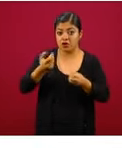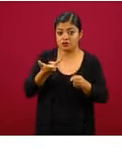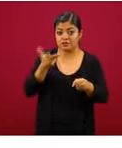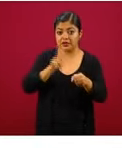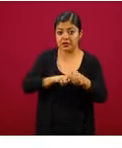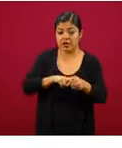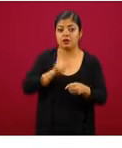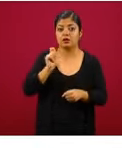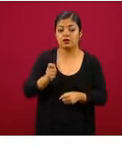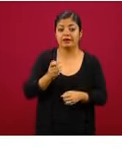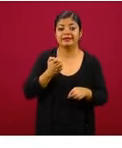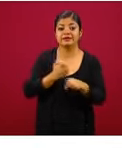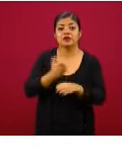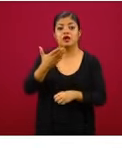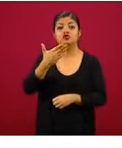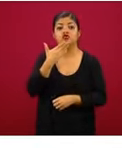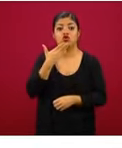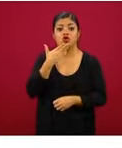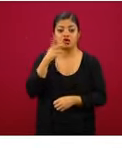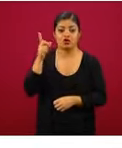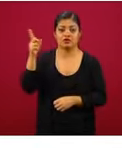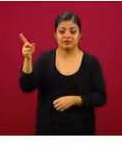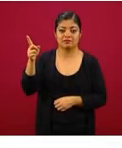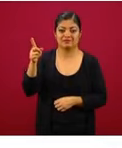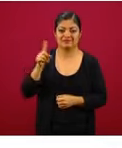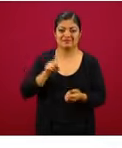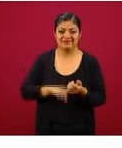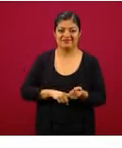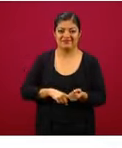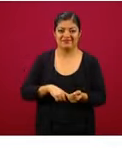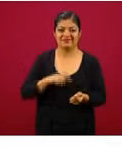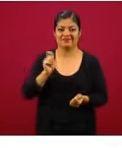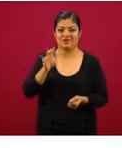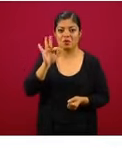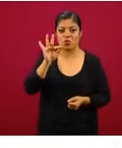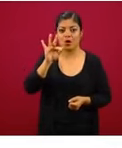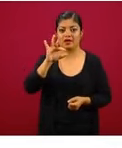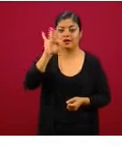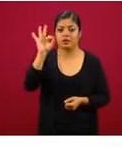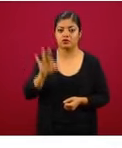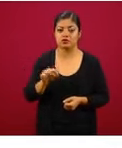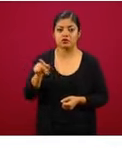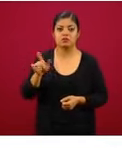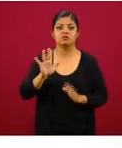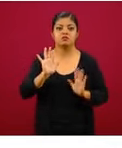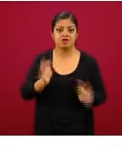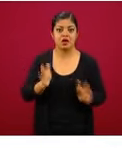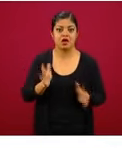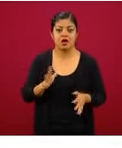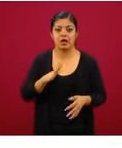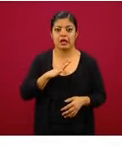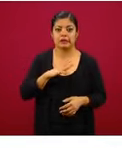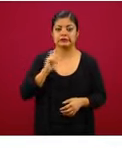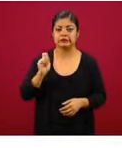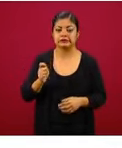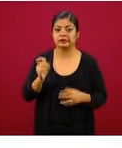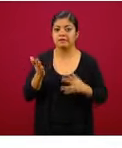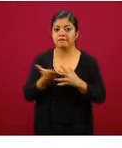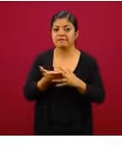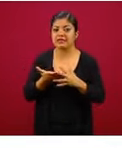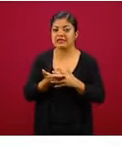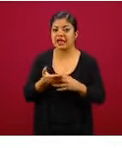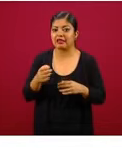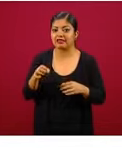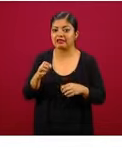vamos hasta el estado de Sonora, que es precisamente el que tiene ese último 40, estamos prácticamente ya por llegar a la mitad de los estados,